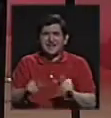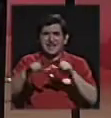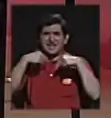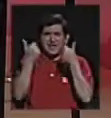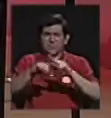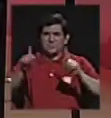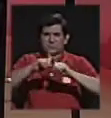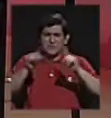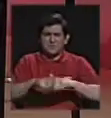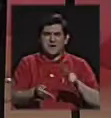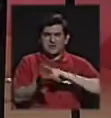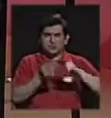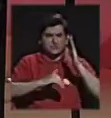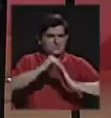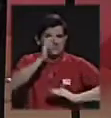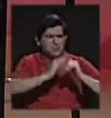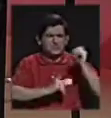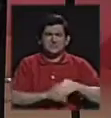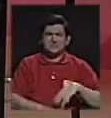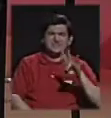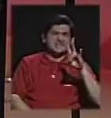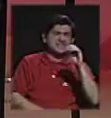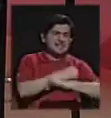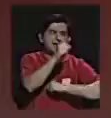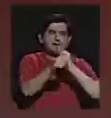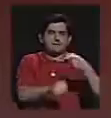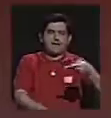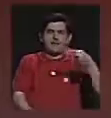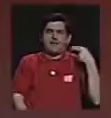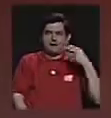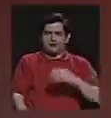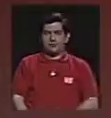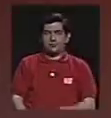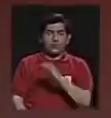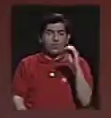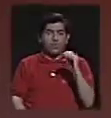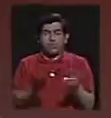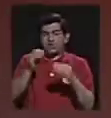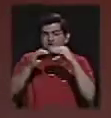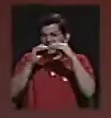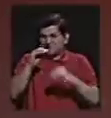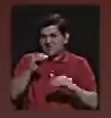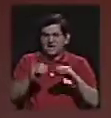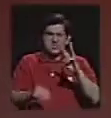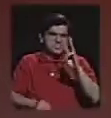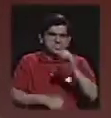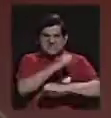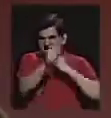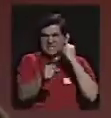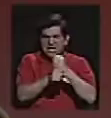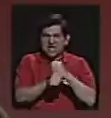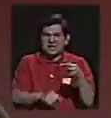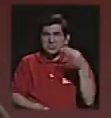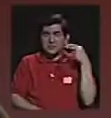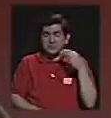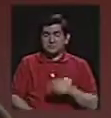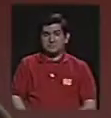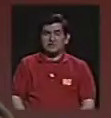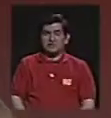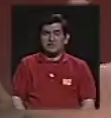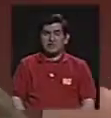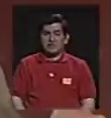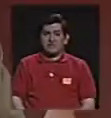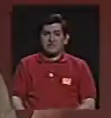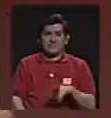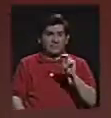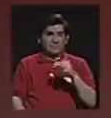de Liberación que ha construido en 70 años de historia, ¿verdad? O poco menos de 60 años de historia, pues